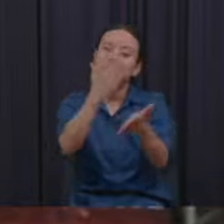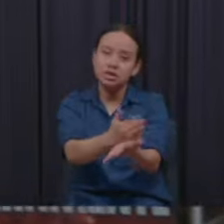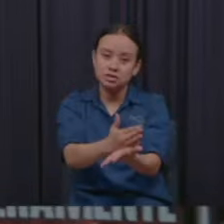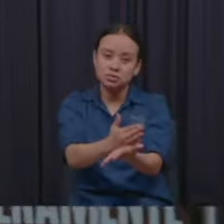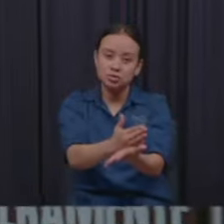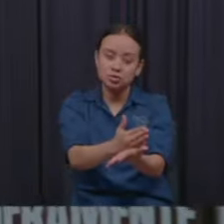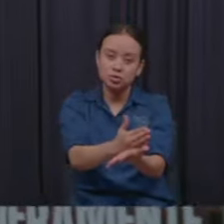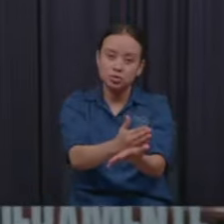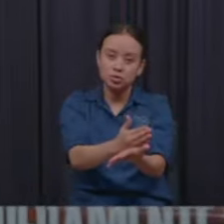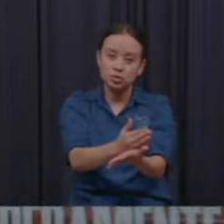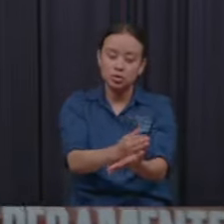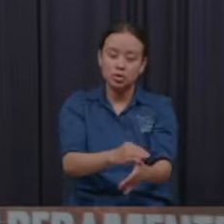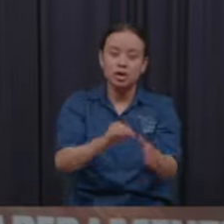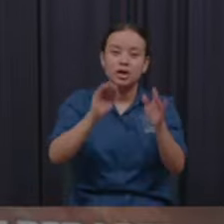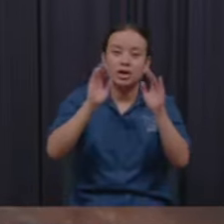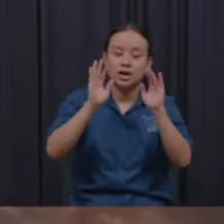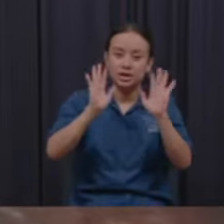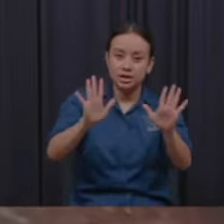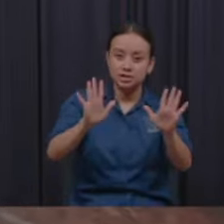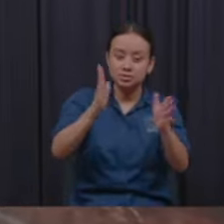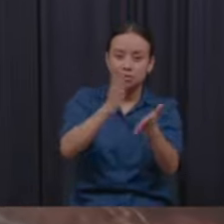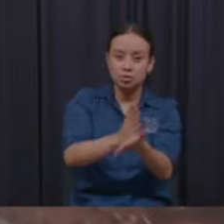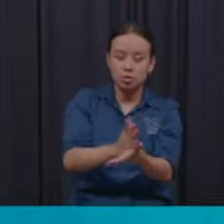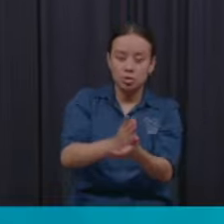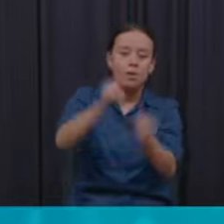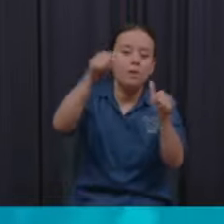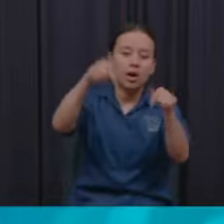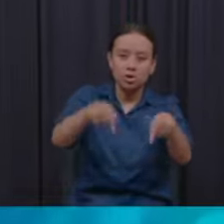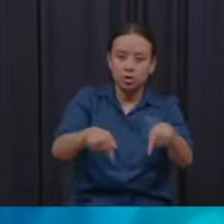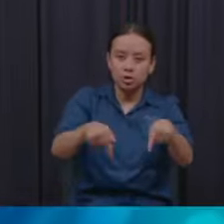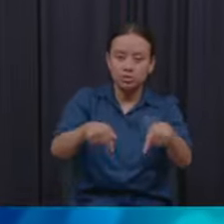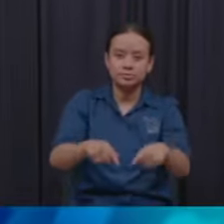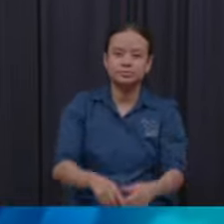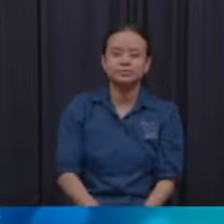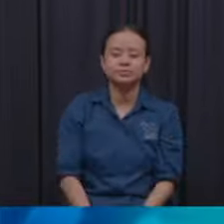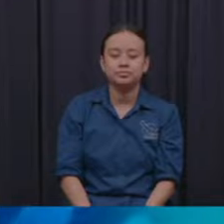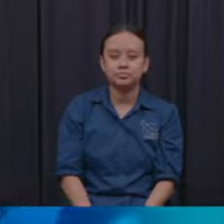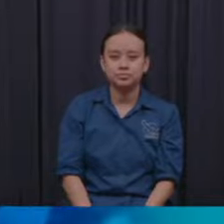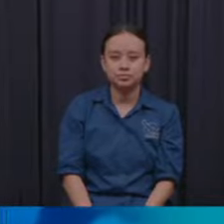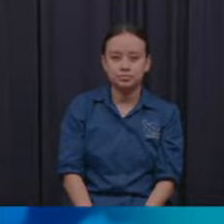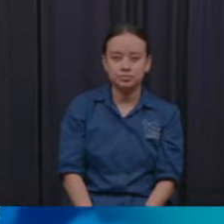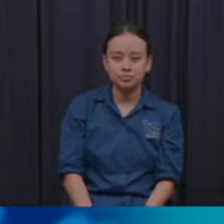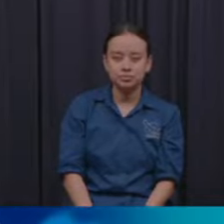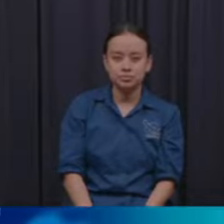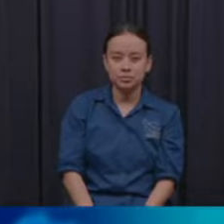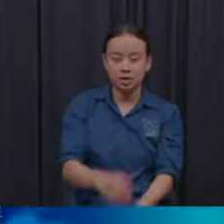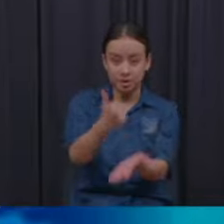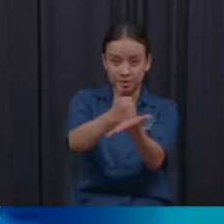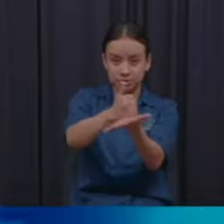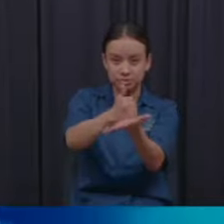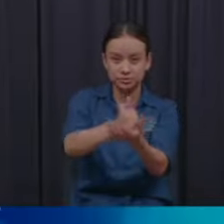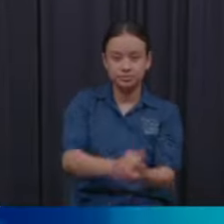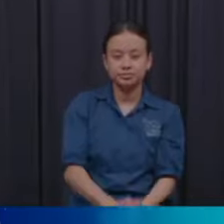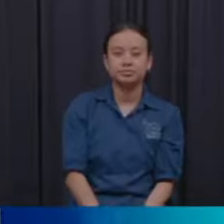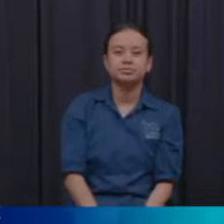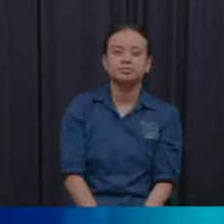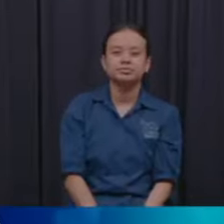siguió en la ley, y el diezmo sigue ahora. Aunque sea ya, ya y diga.